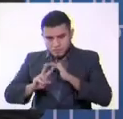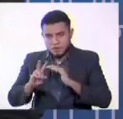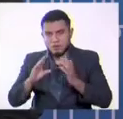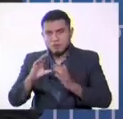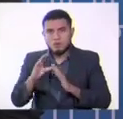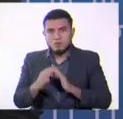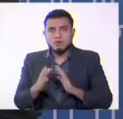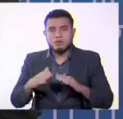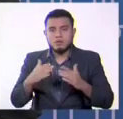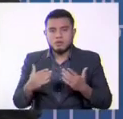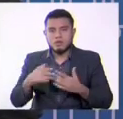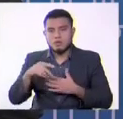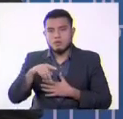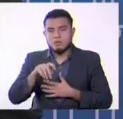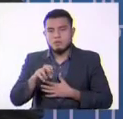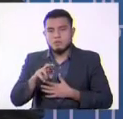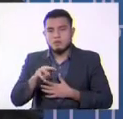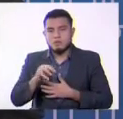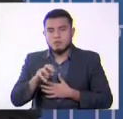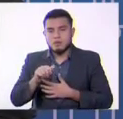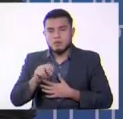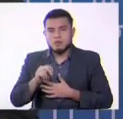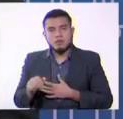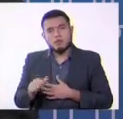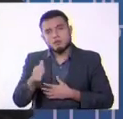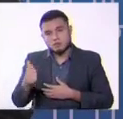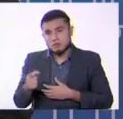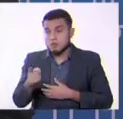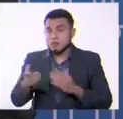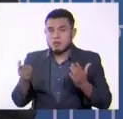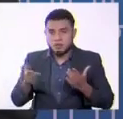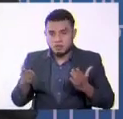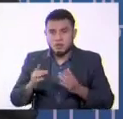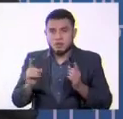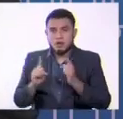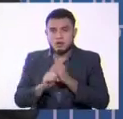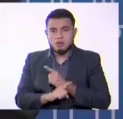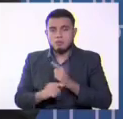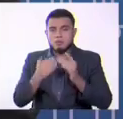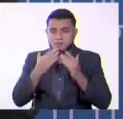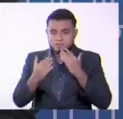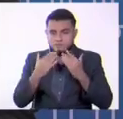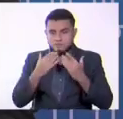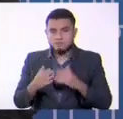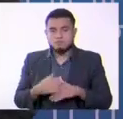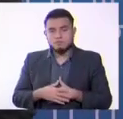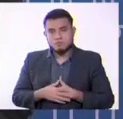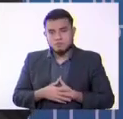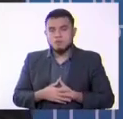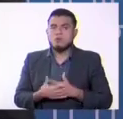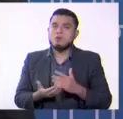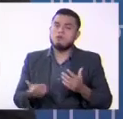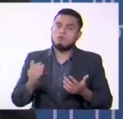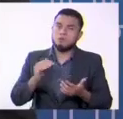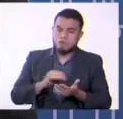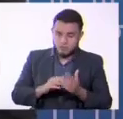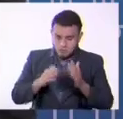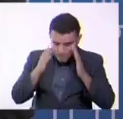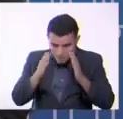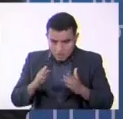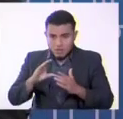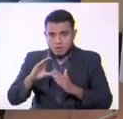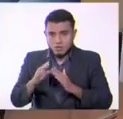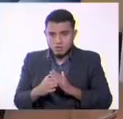que permean en las otras y eso es lo que genera los cambios que hemos dicho. Por lo tanto, volvemos a enfatizar que la